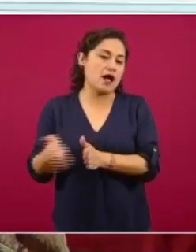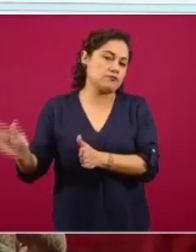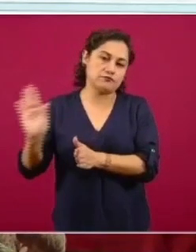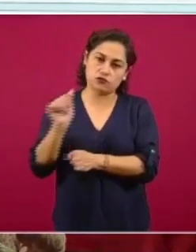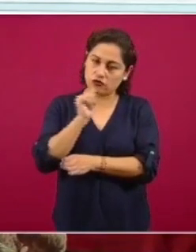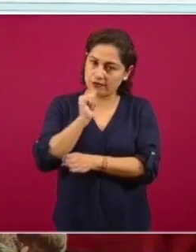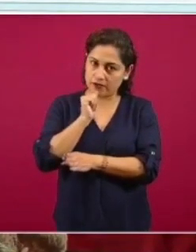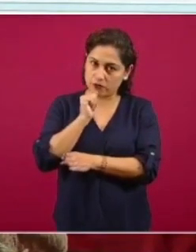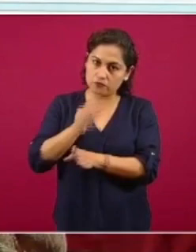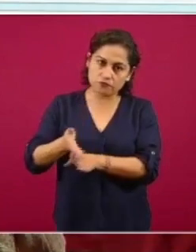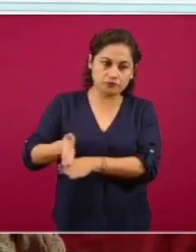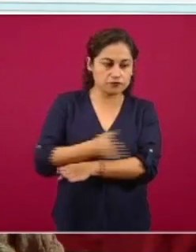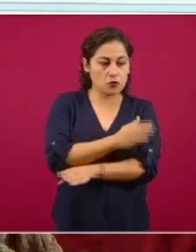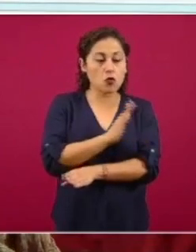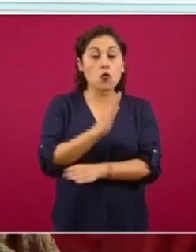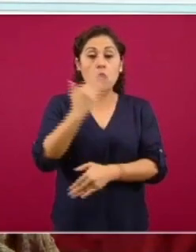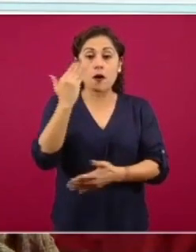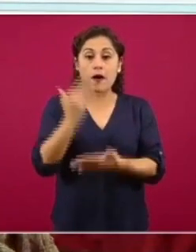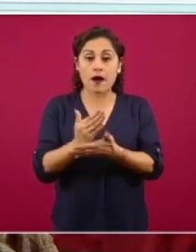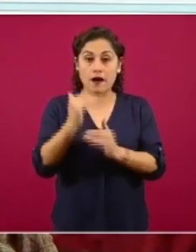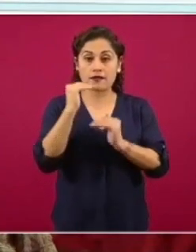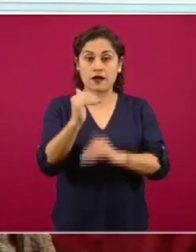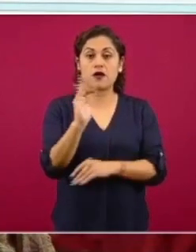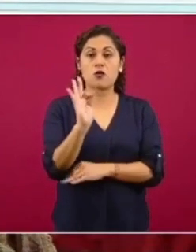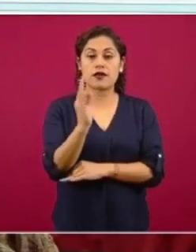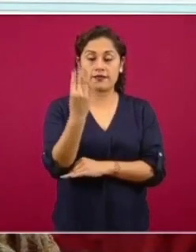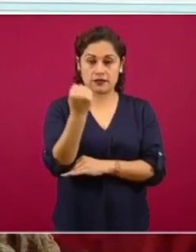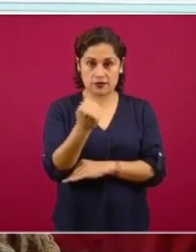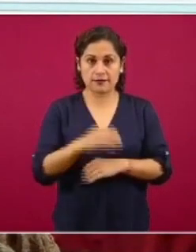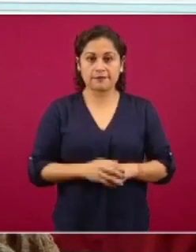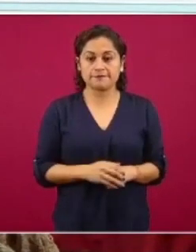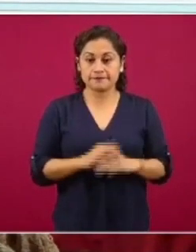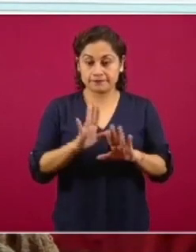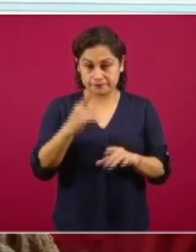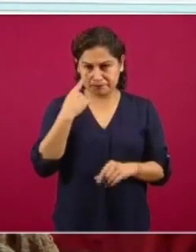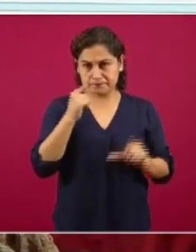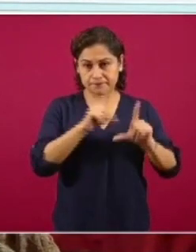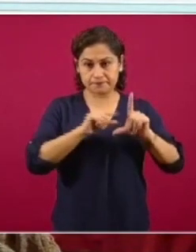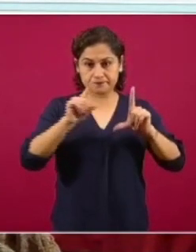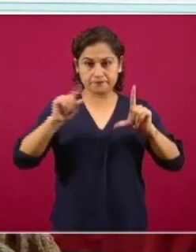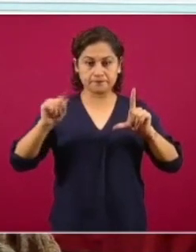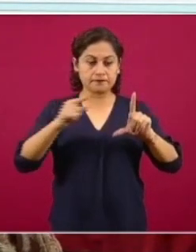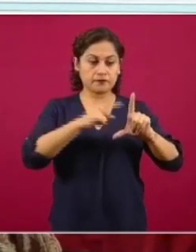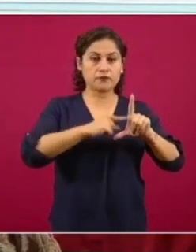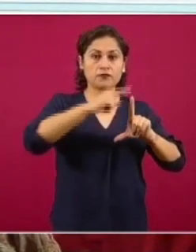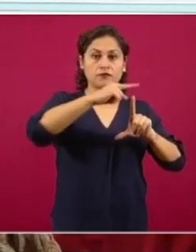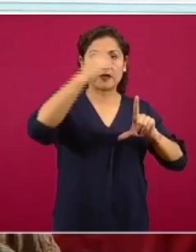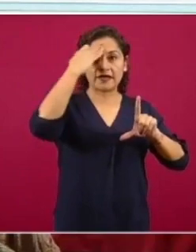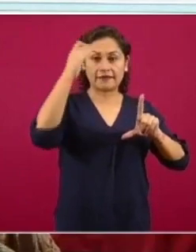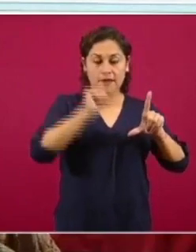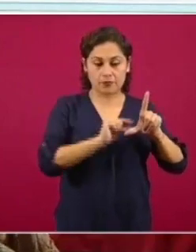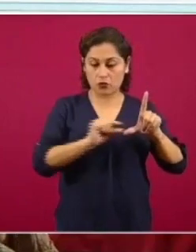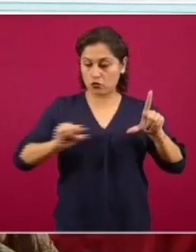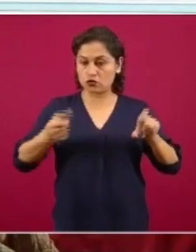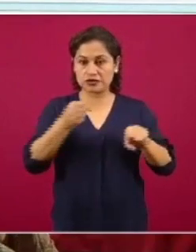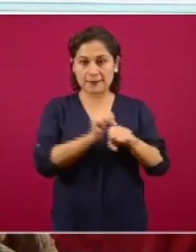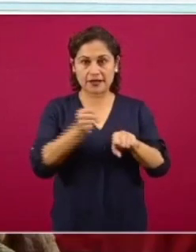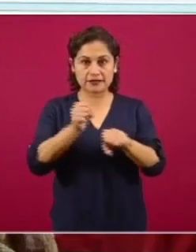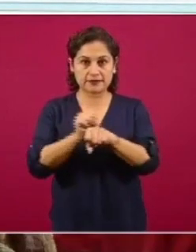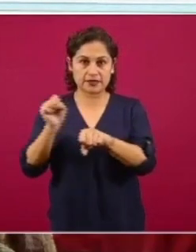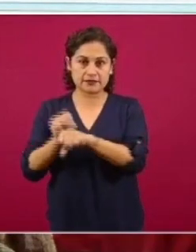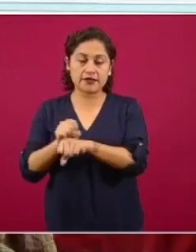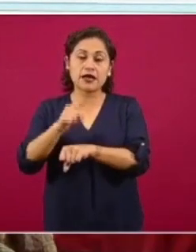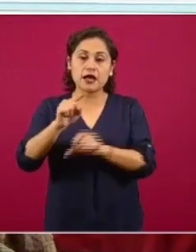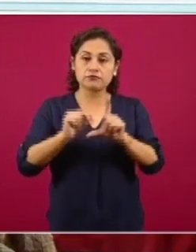de que iniciaron los síntomas. Entonces, en la gráfica tenemos el tiempo en las semanas y la magnitud de los